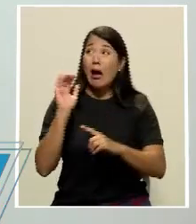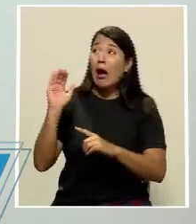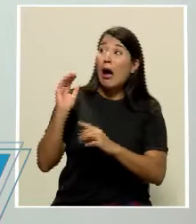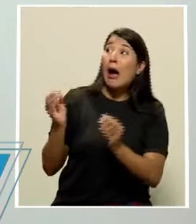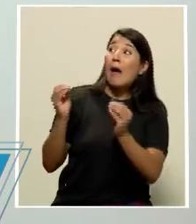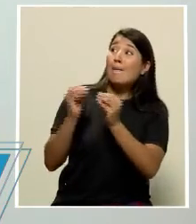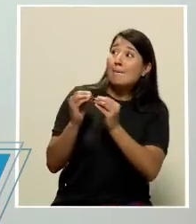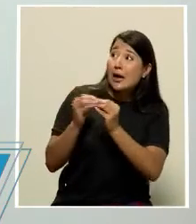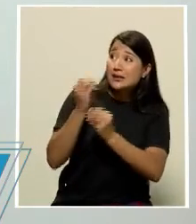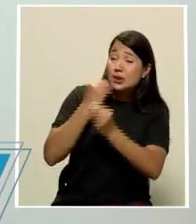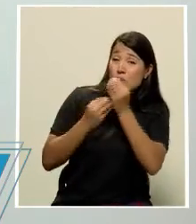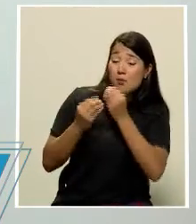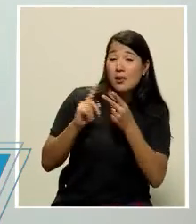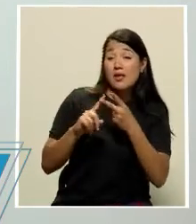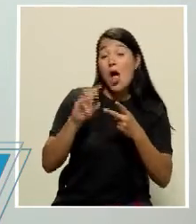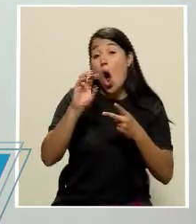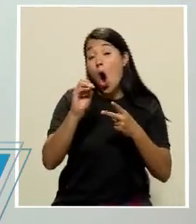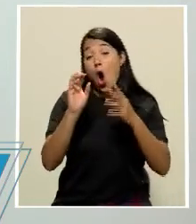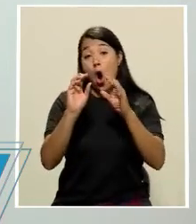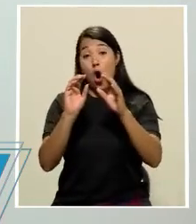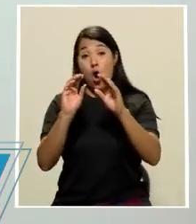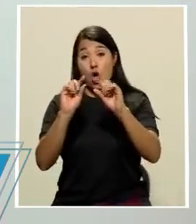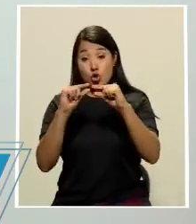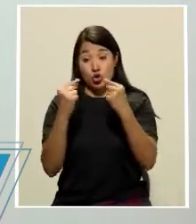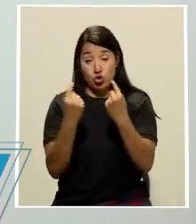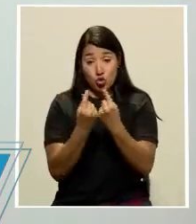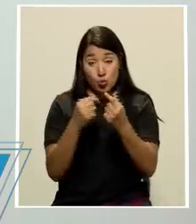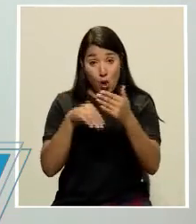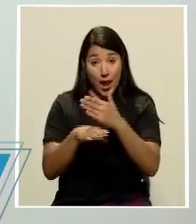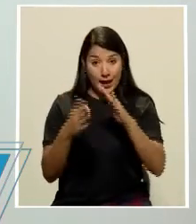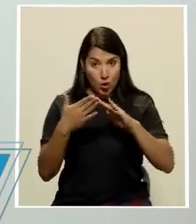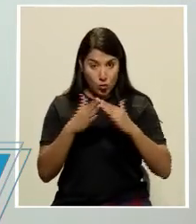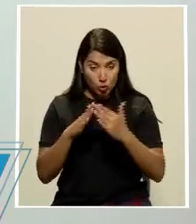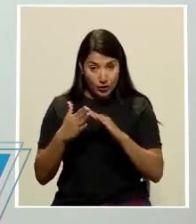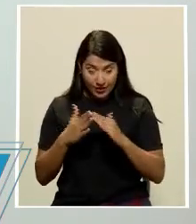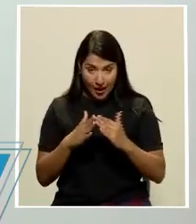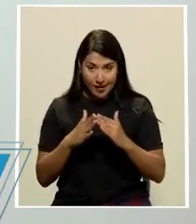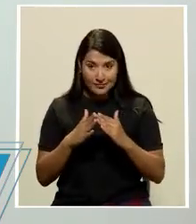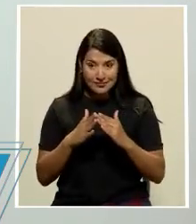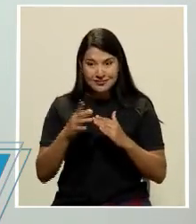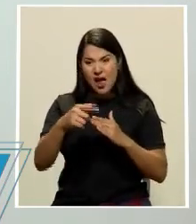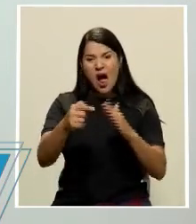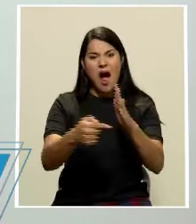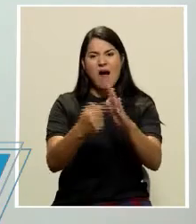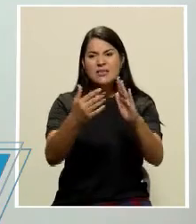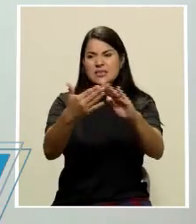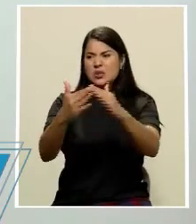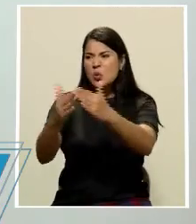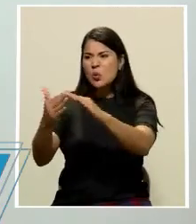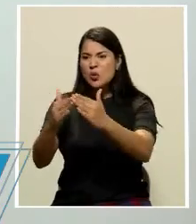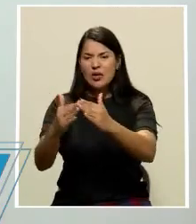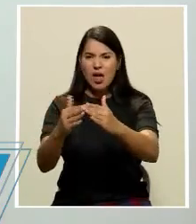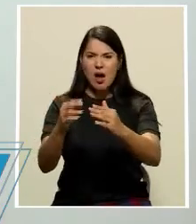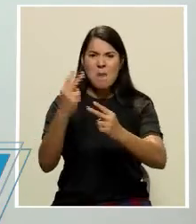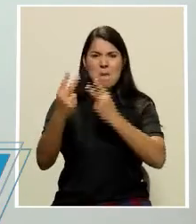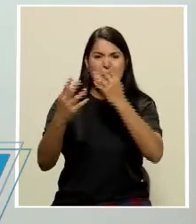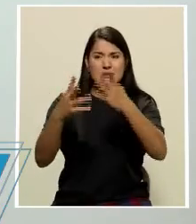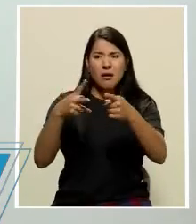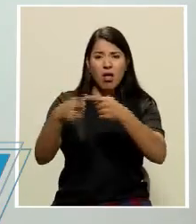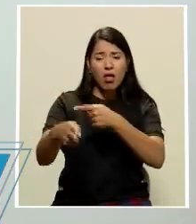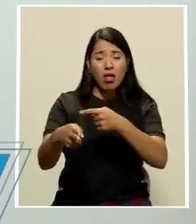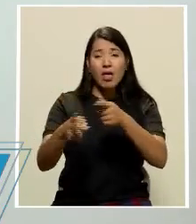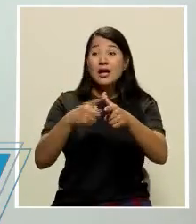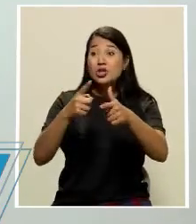de grupos comunitarios que se han unido para atender a sus comunidades y a las personas que han perdido el empleo en estos momentos,